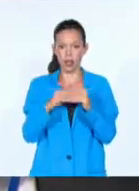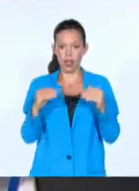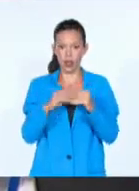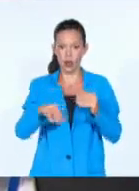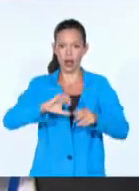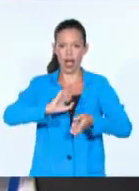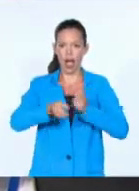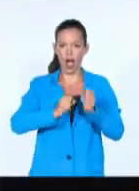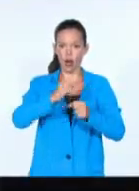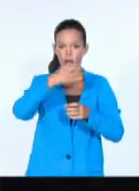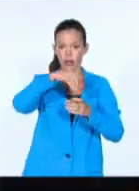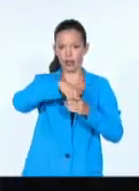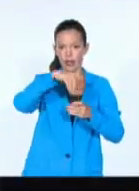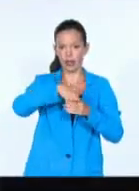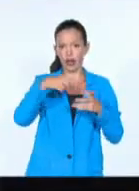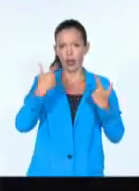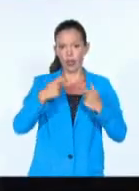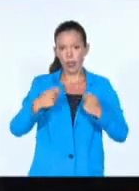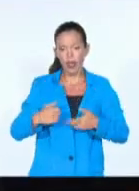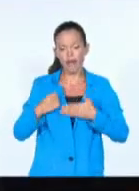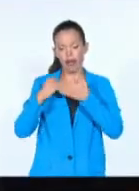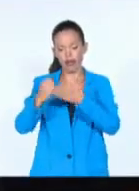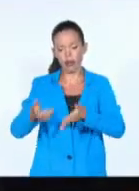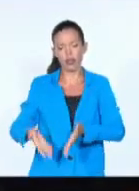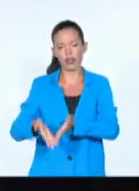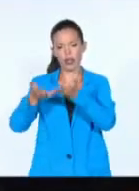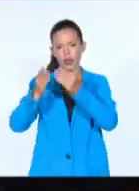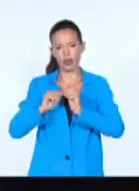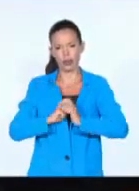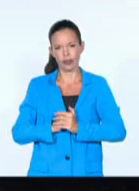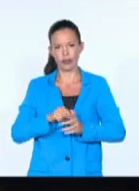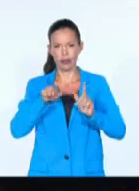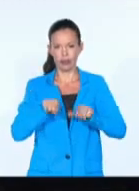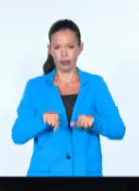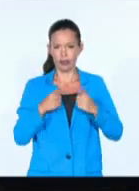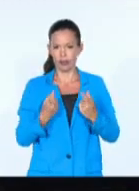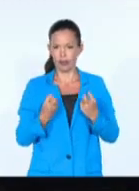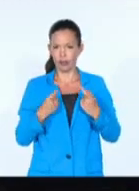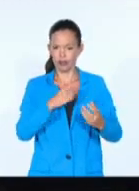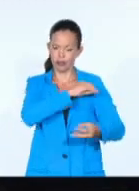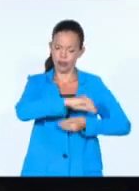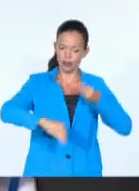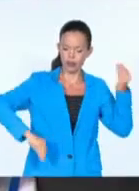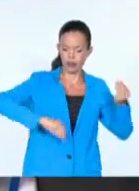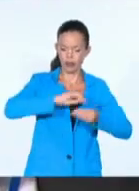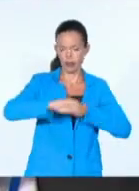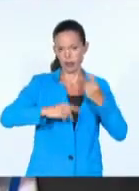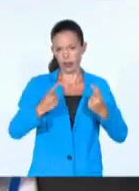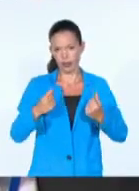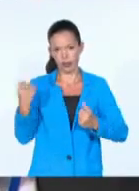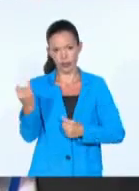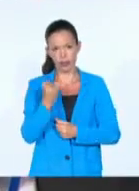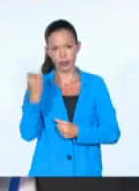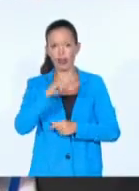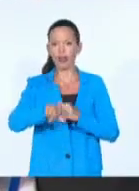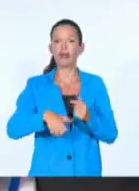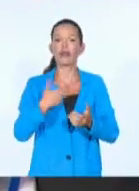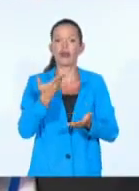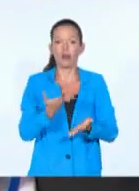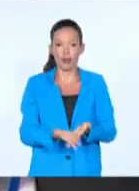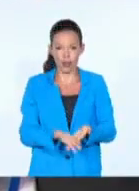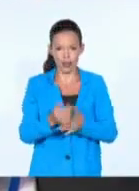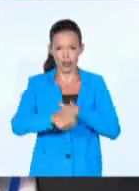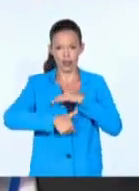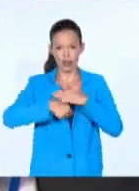inviertan en su desarrollo. La necesaria y urgente reforma de la arquitectura financiera internacional fue una de las propuestas que Díaz-Canel expuso este